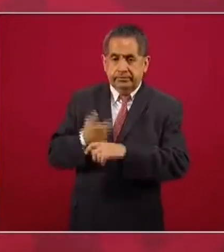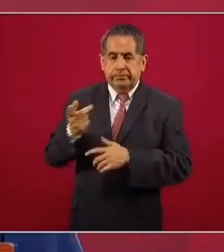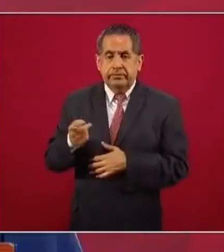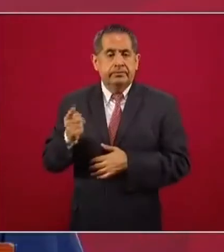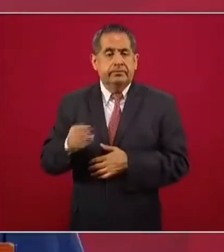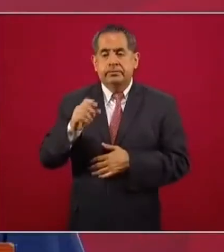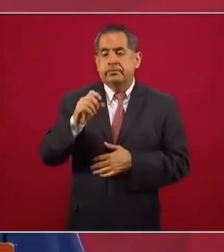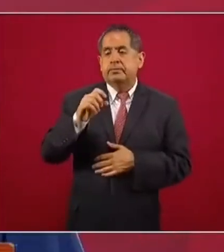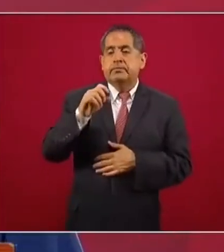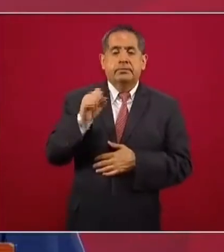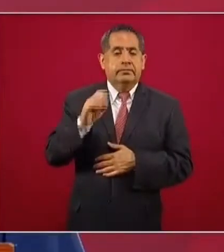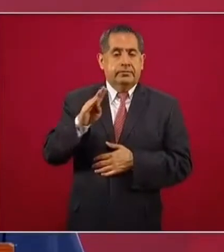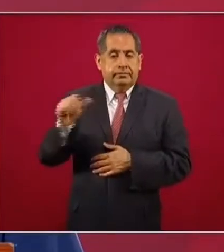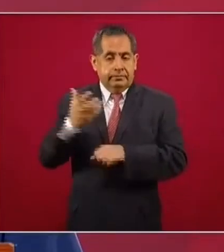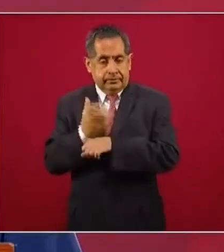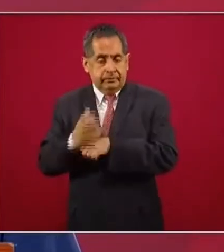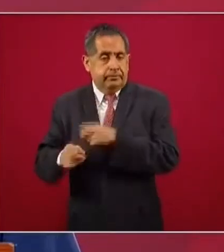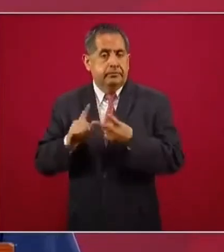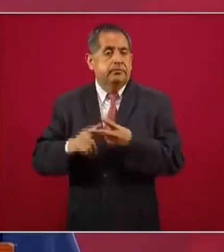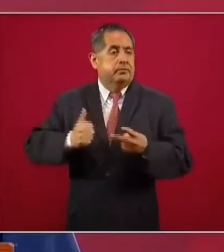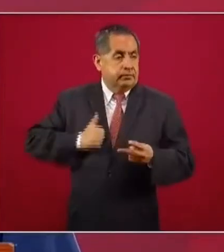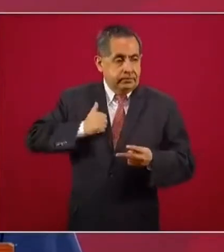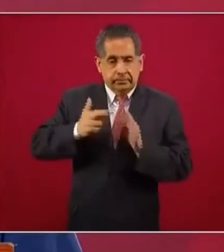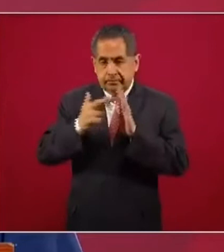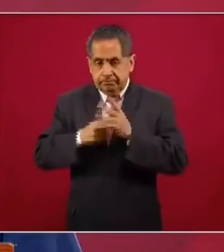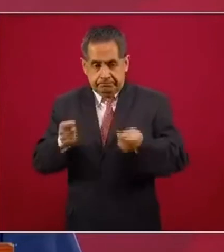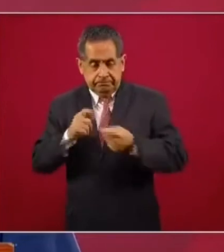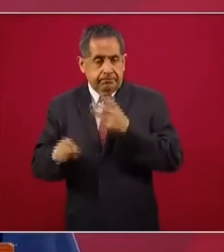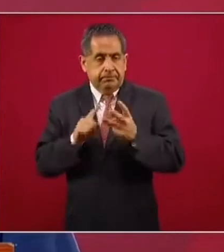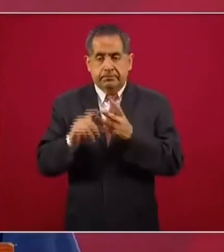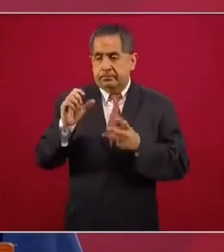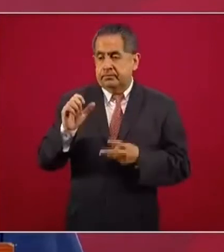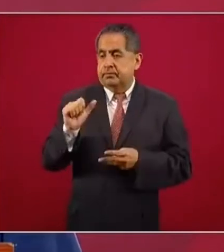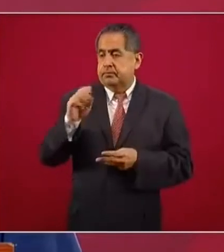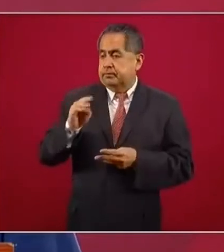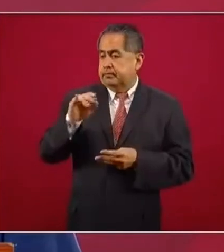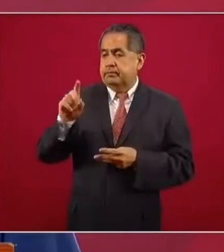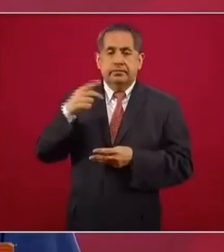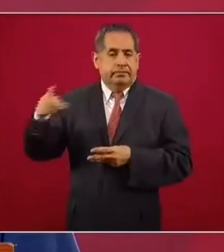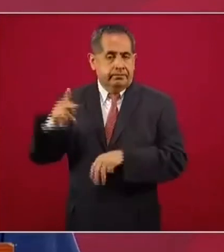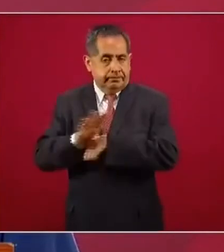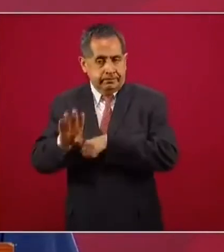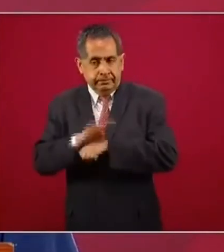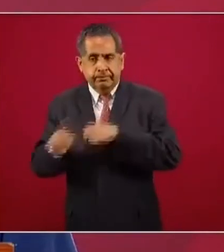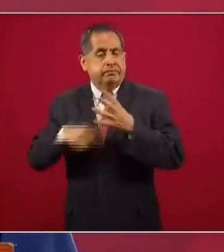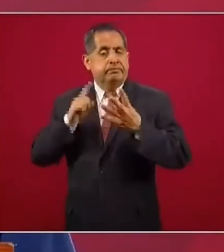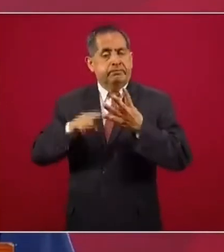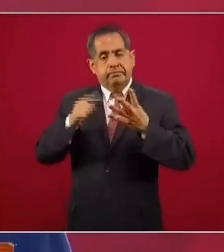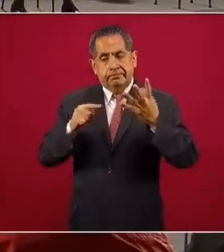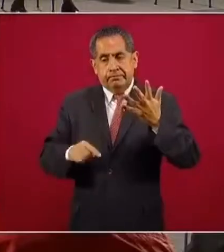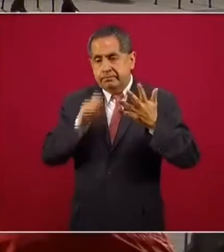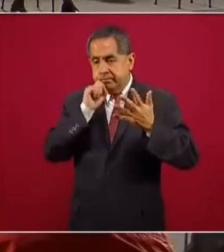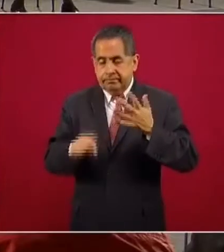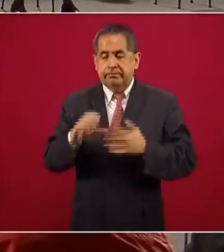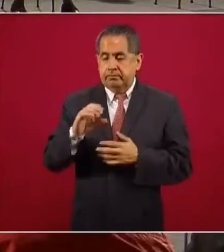hablando de la FDA de Estados Unidos, de la Agencia Canadiense de Regulación, de Anvisa de Brasil y varias otras, incluyendo, por supuesto, a